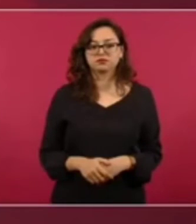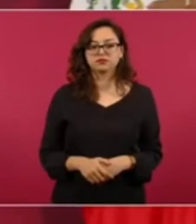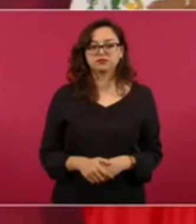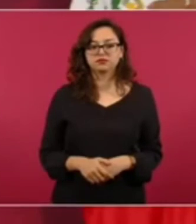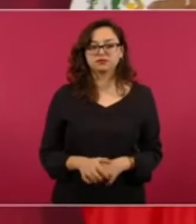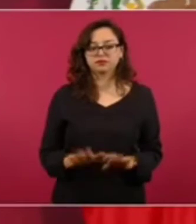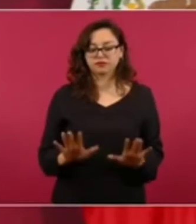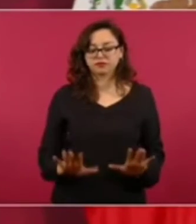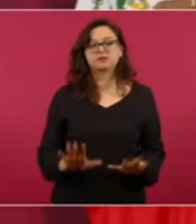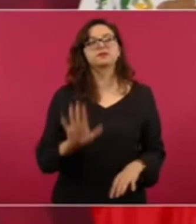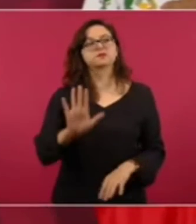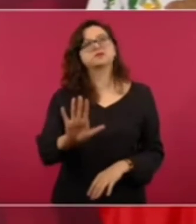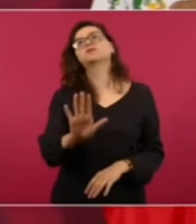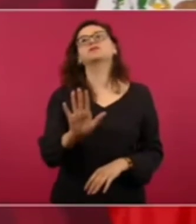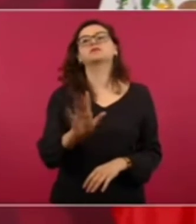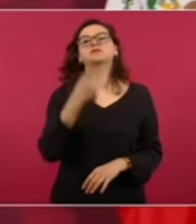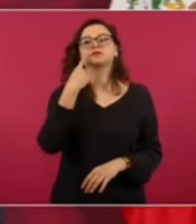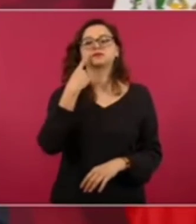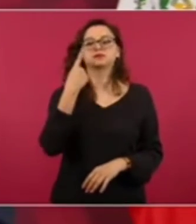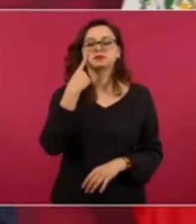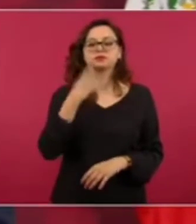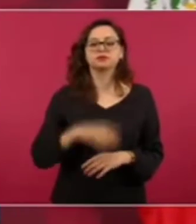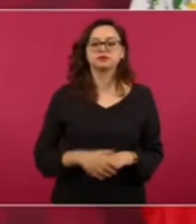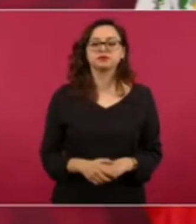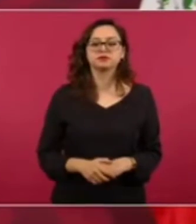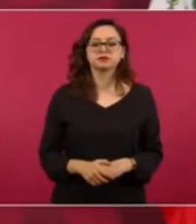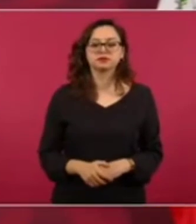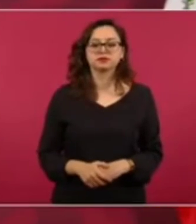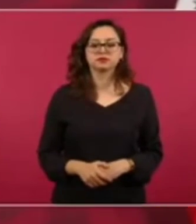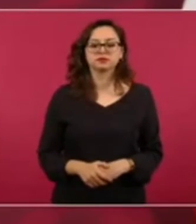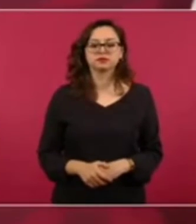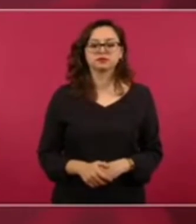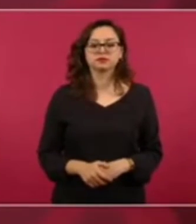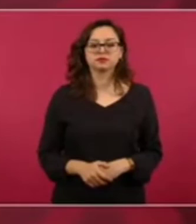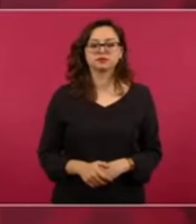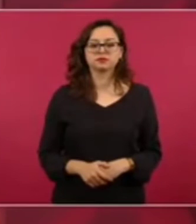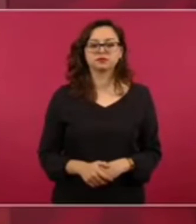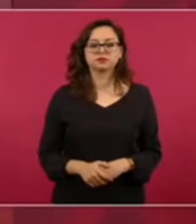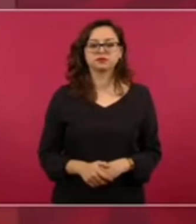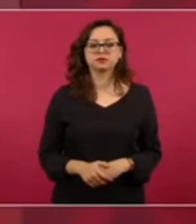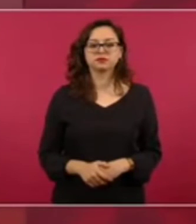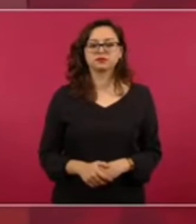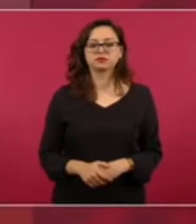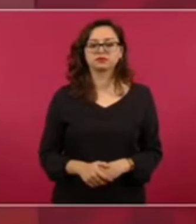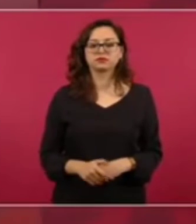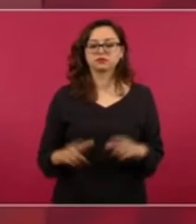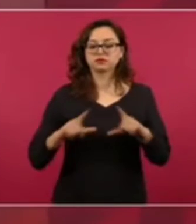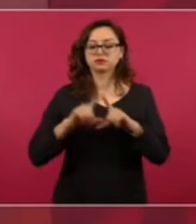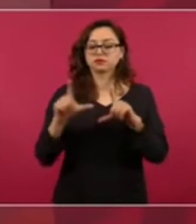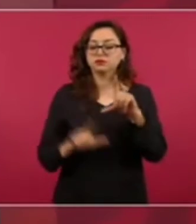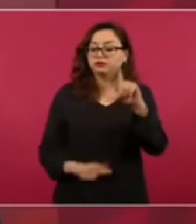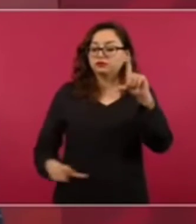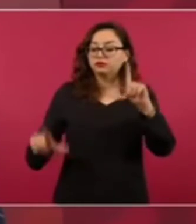planteo de otra manera, no hay un pueblo en donde no